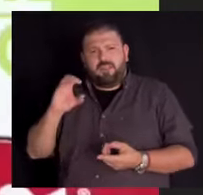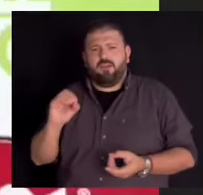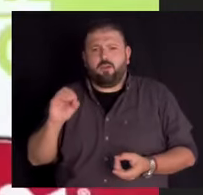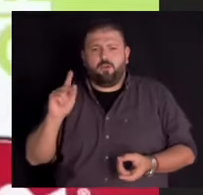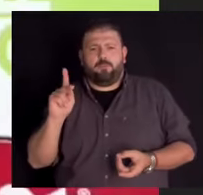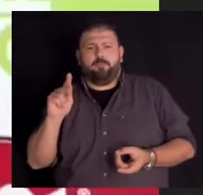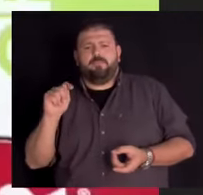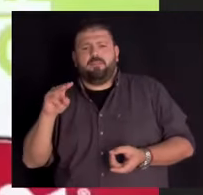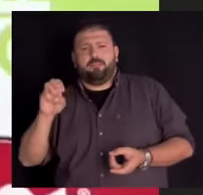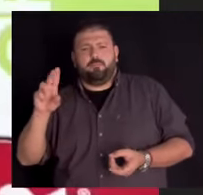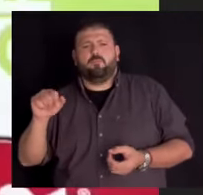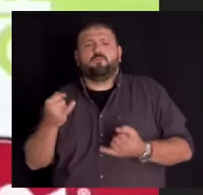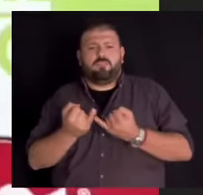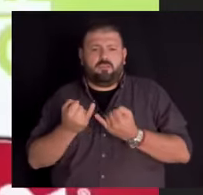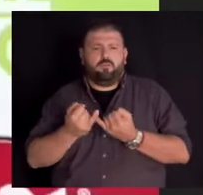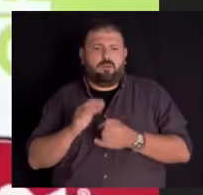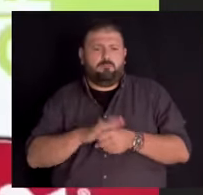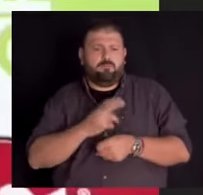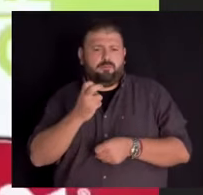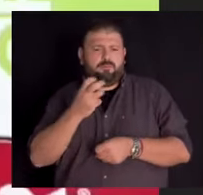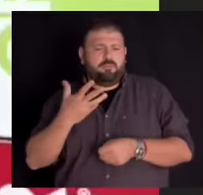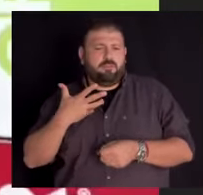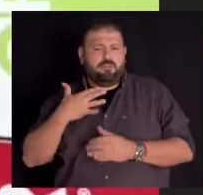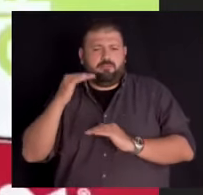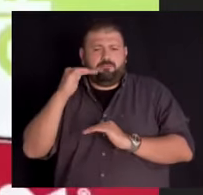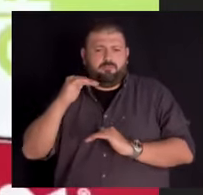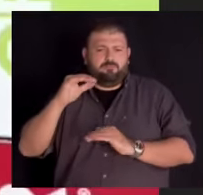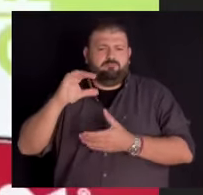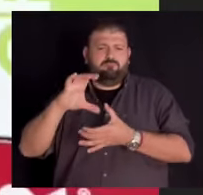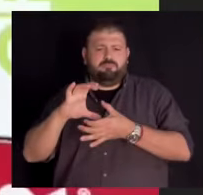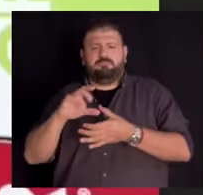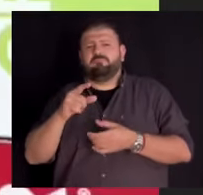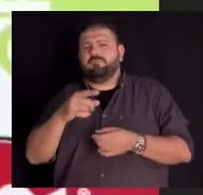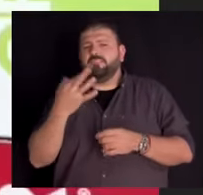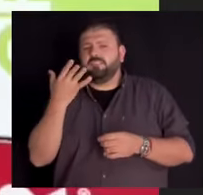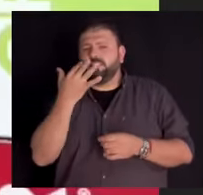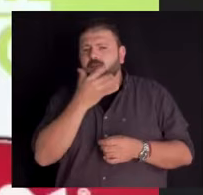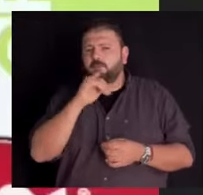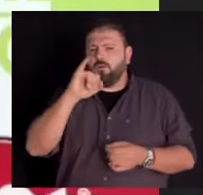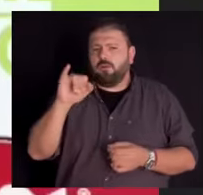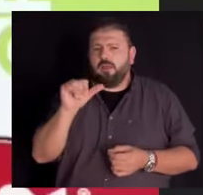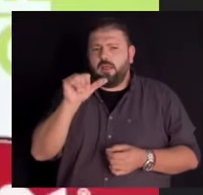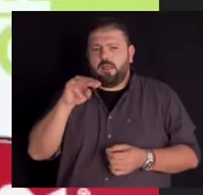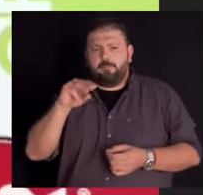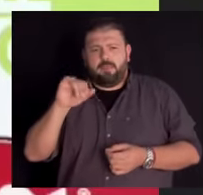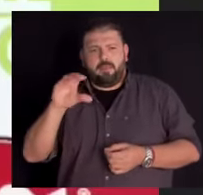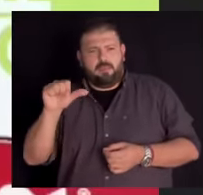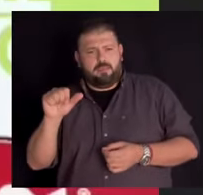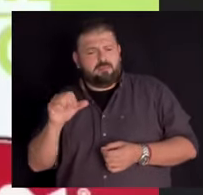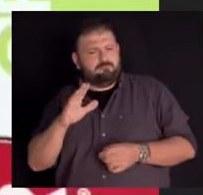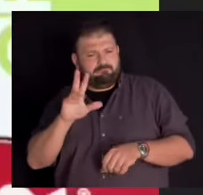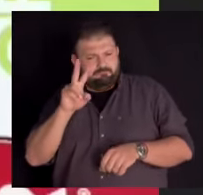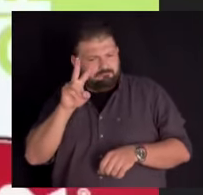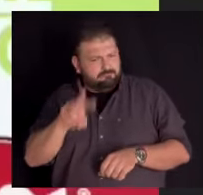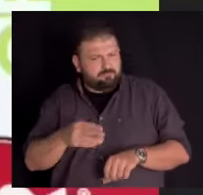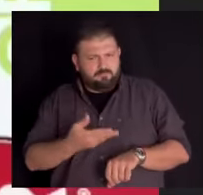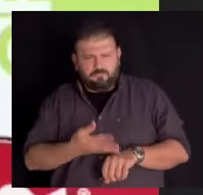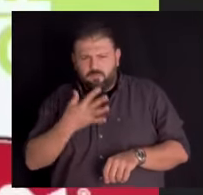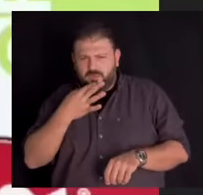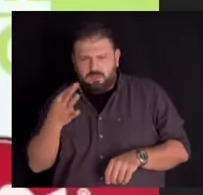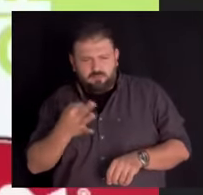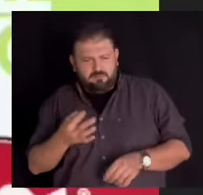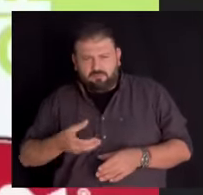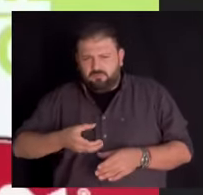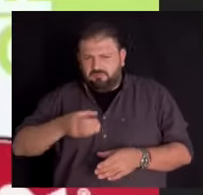el Optimus versión botellita, Optimus Jamaica, riquísimo. El